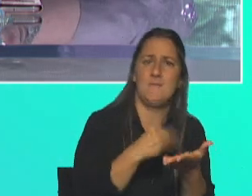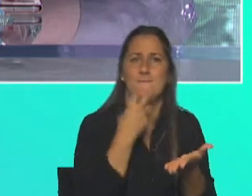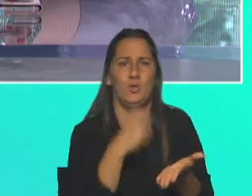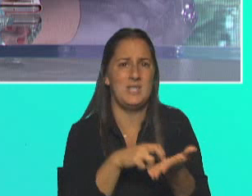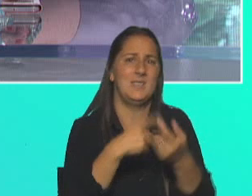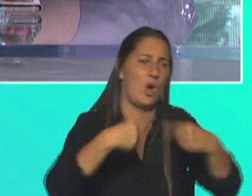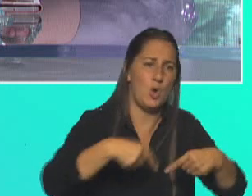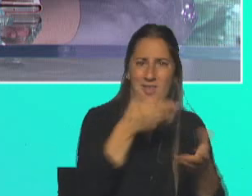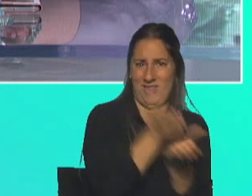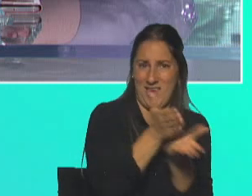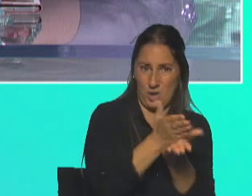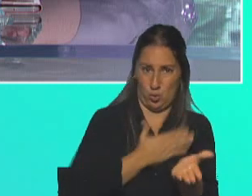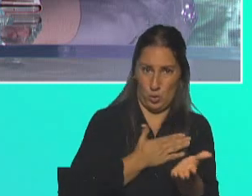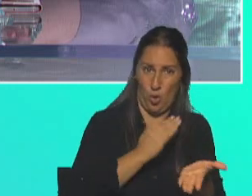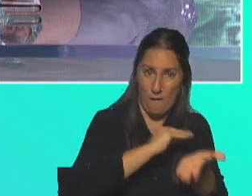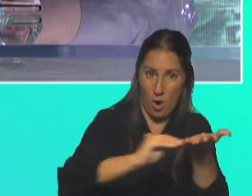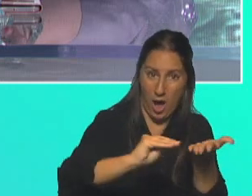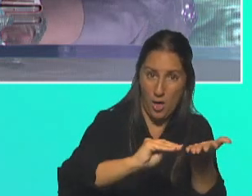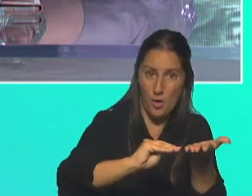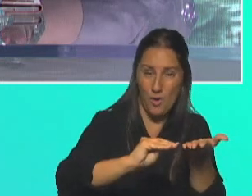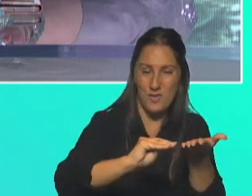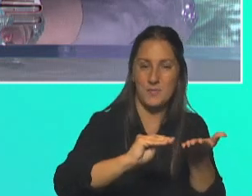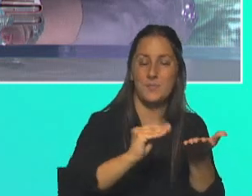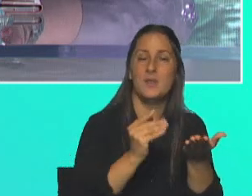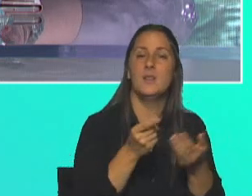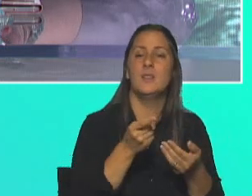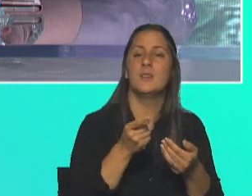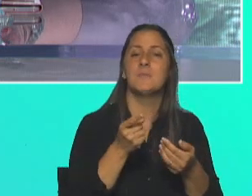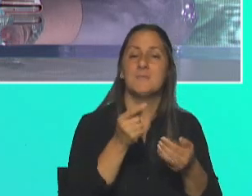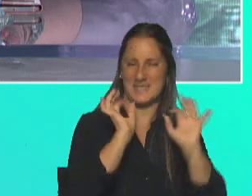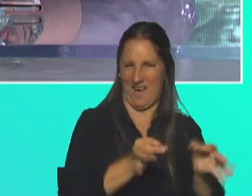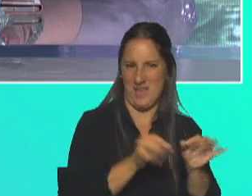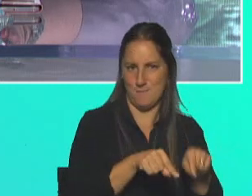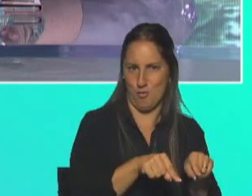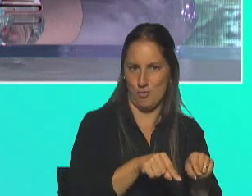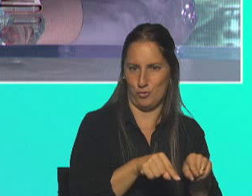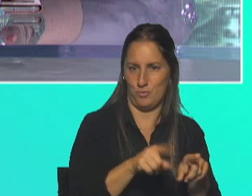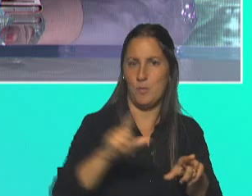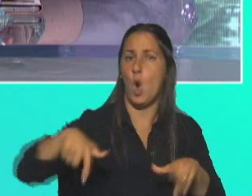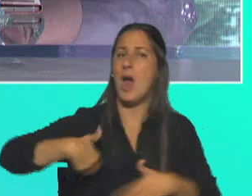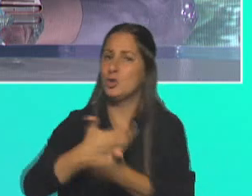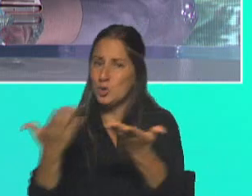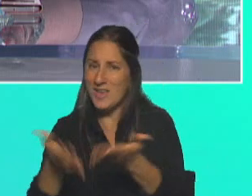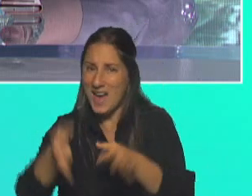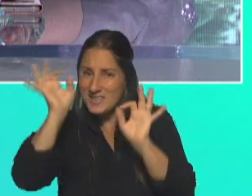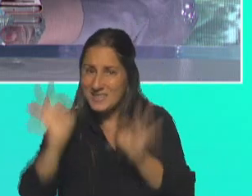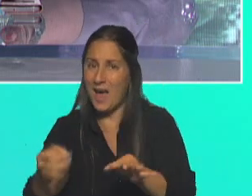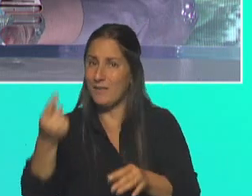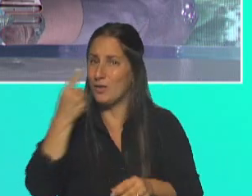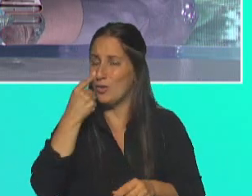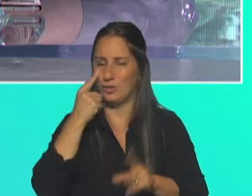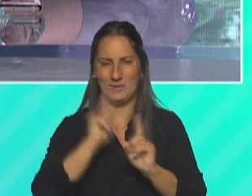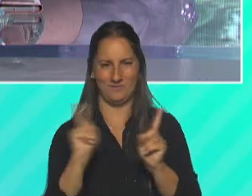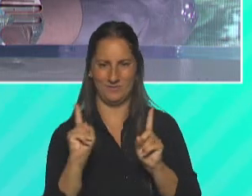del derecho, pero que la sociedad no tenía completa noción. Y esto es las relaciones